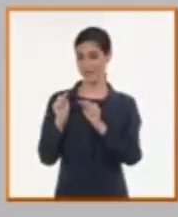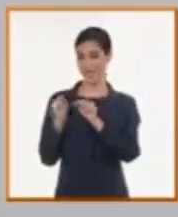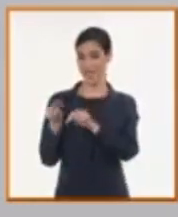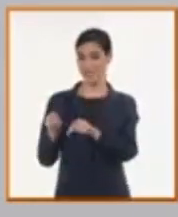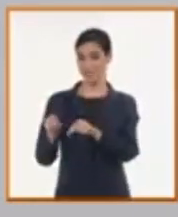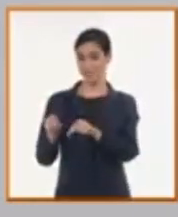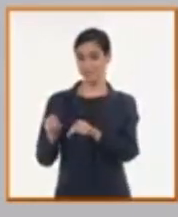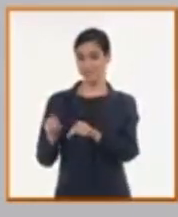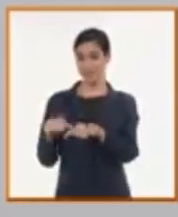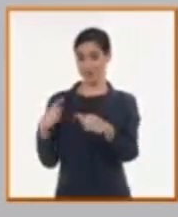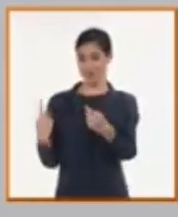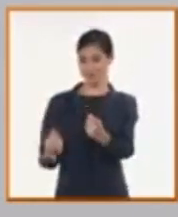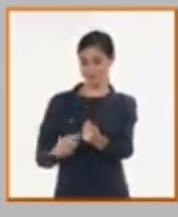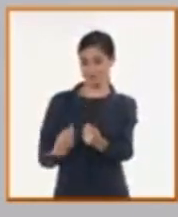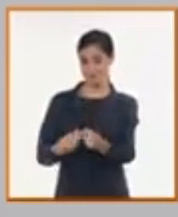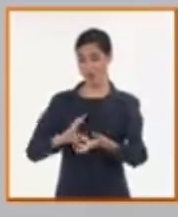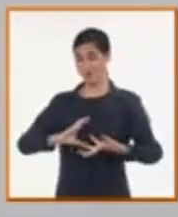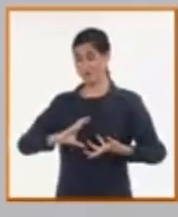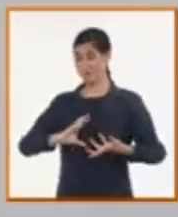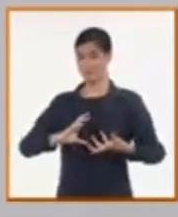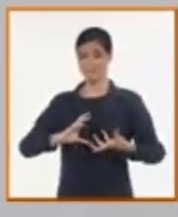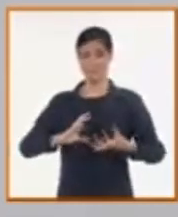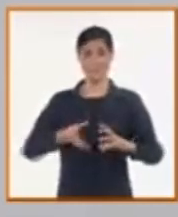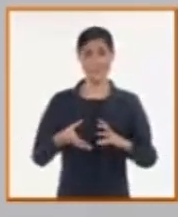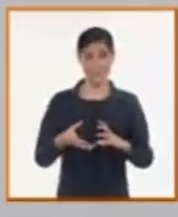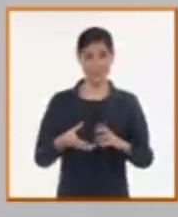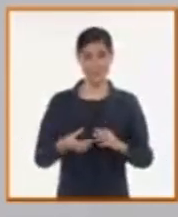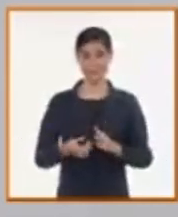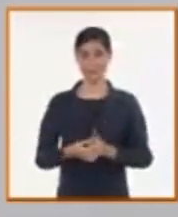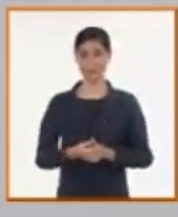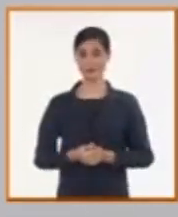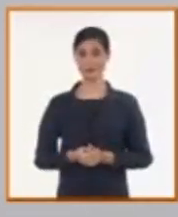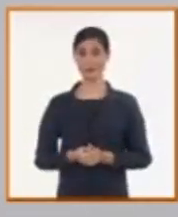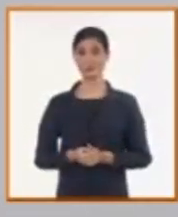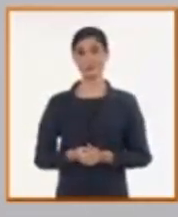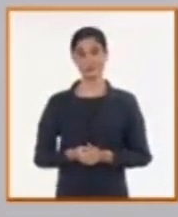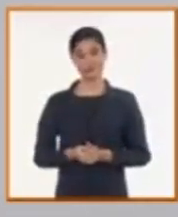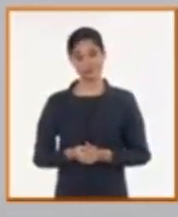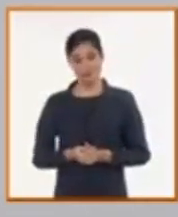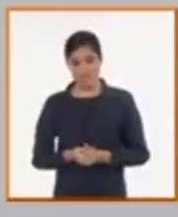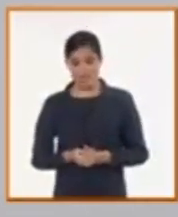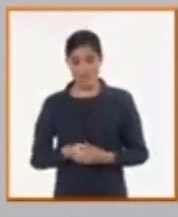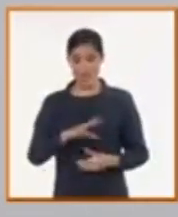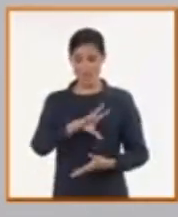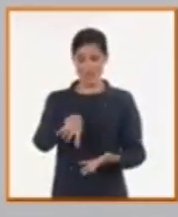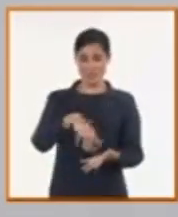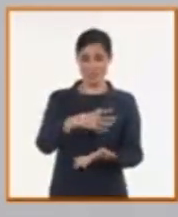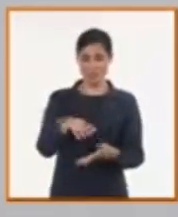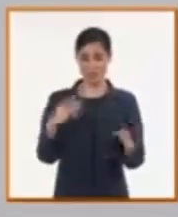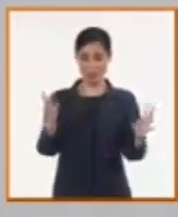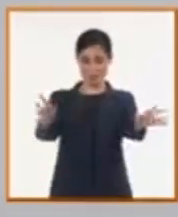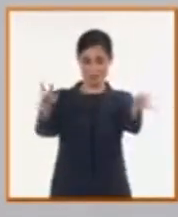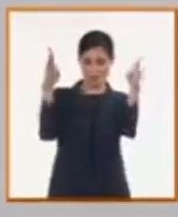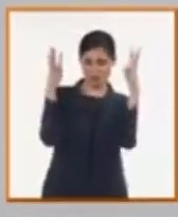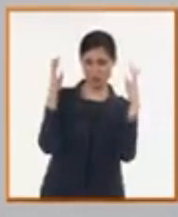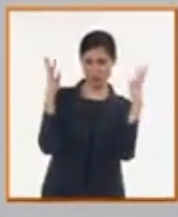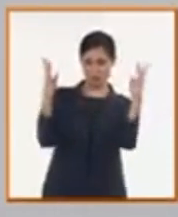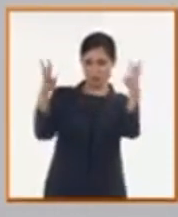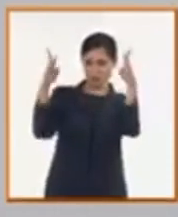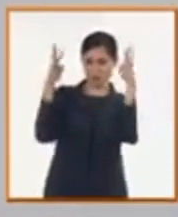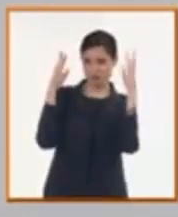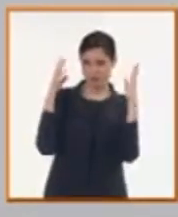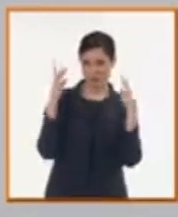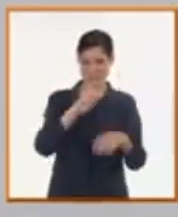vista topográfico, con muchos árboles, obstáculos acuáticos,